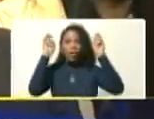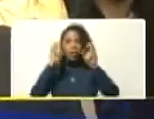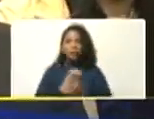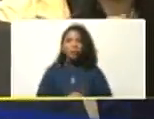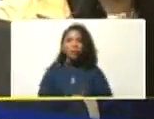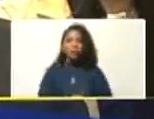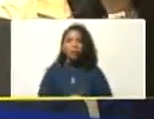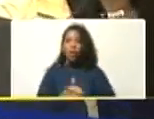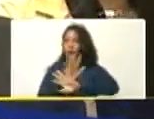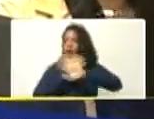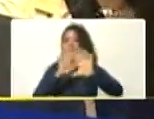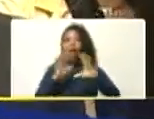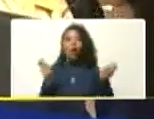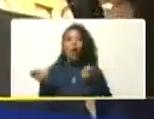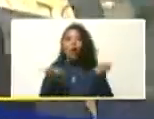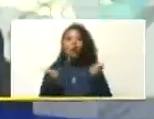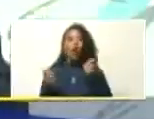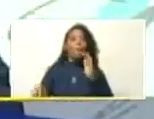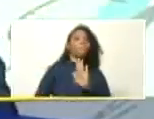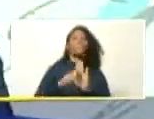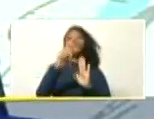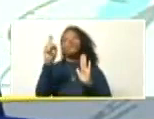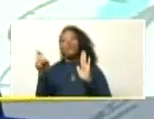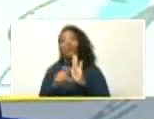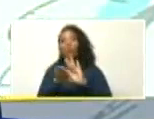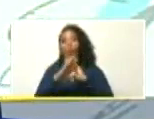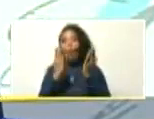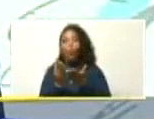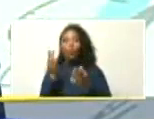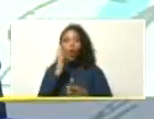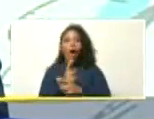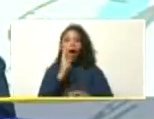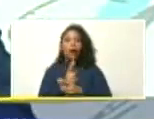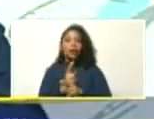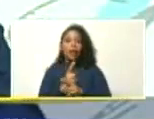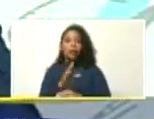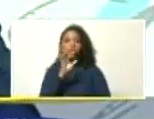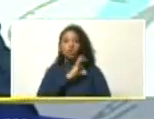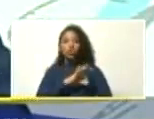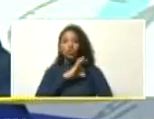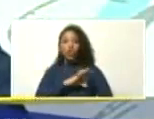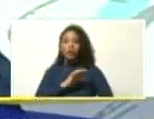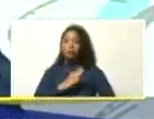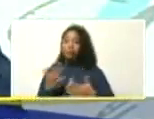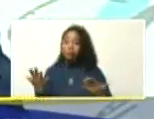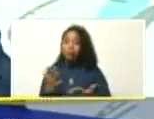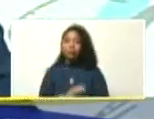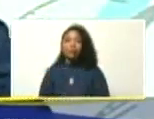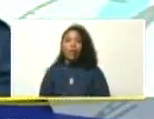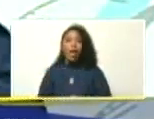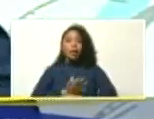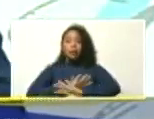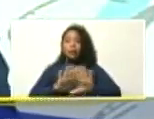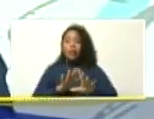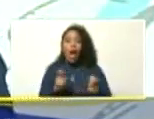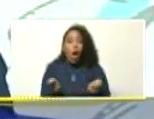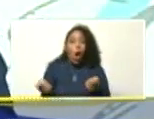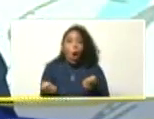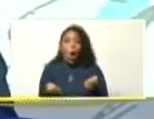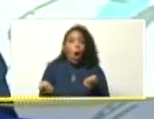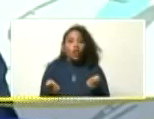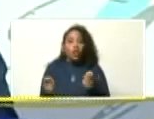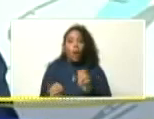lo que ya es dominante en el mundo, las redes sociales. ¿Ah? Ya es dominante en el mundo.